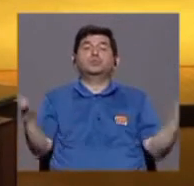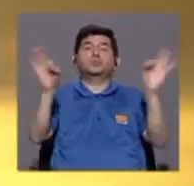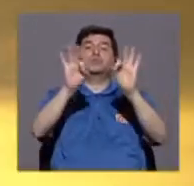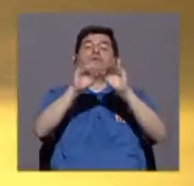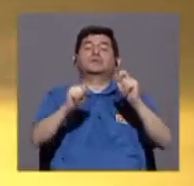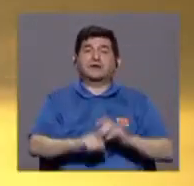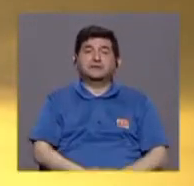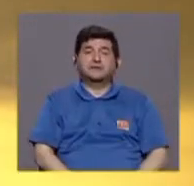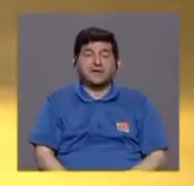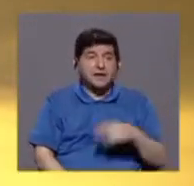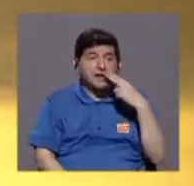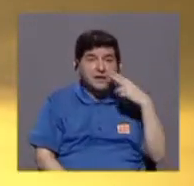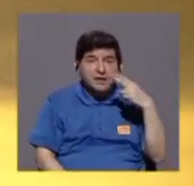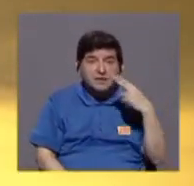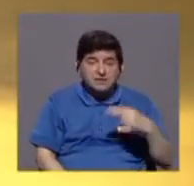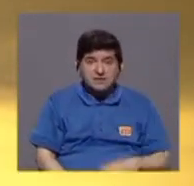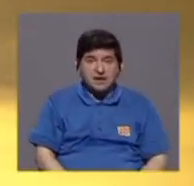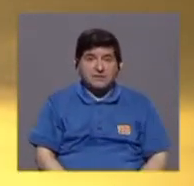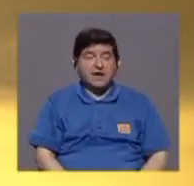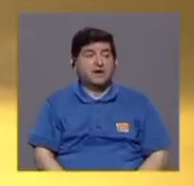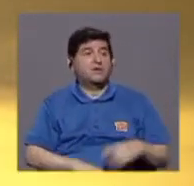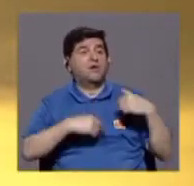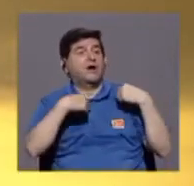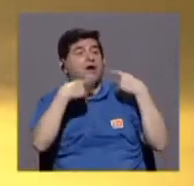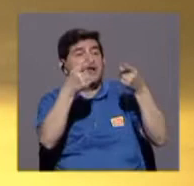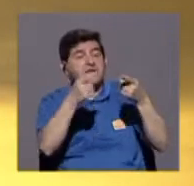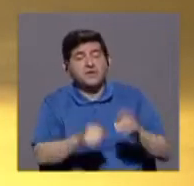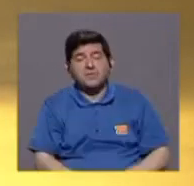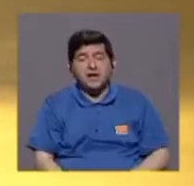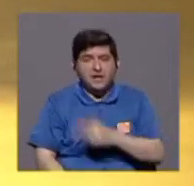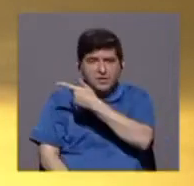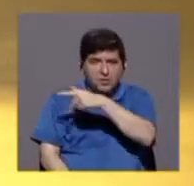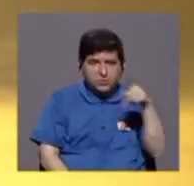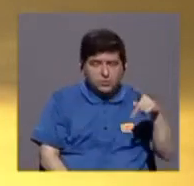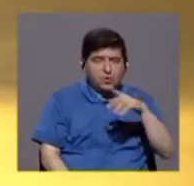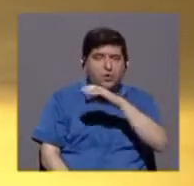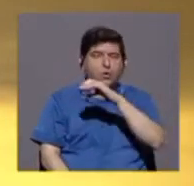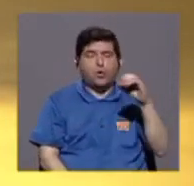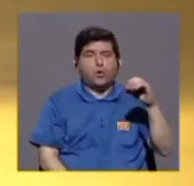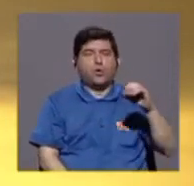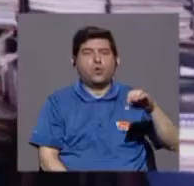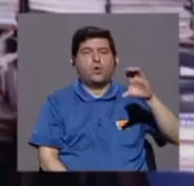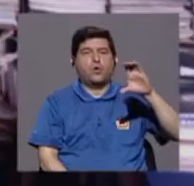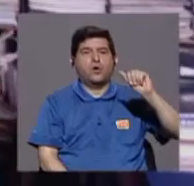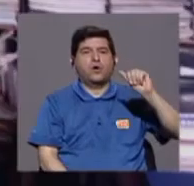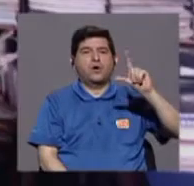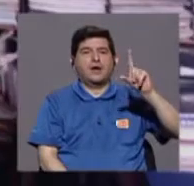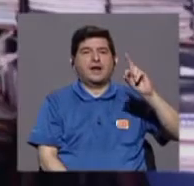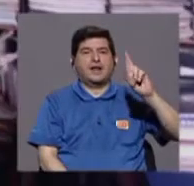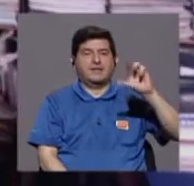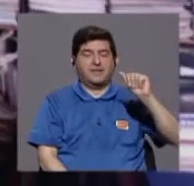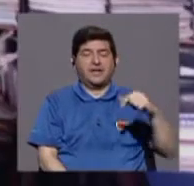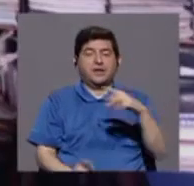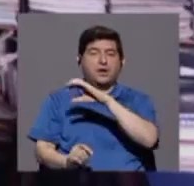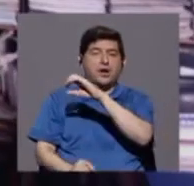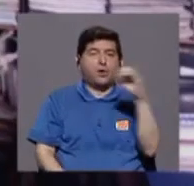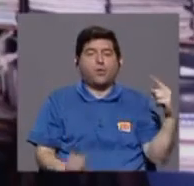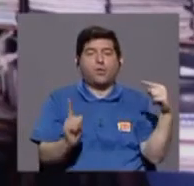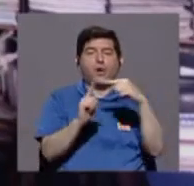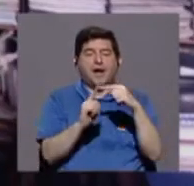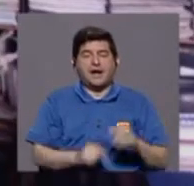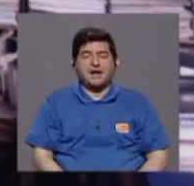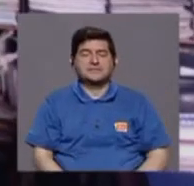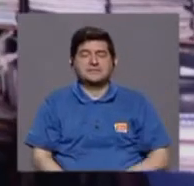el tabaco se sacaba a través de Punta Arenas, Caldera, o se mandaba también inclusive por tierra hacia Nicaragua, el